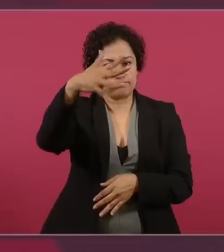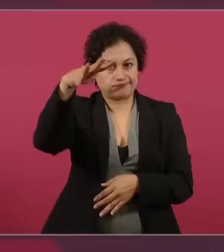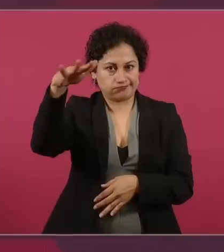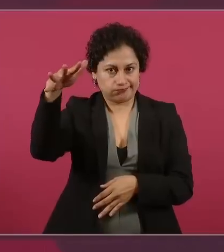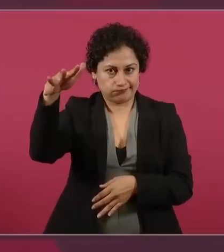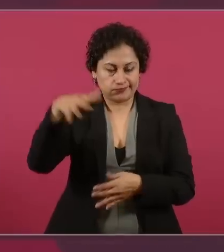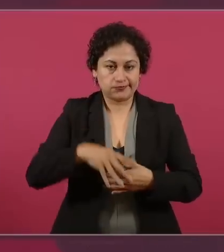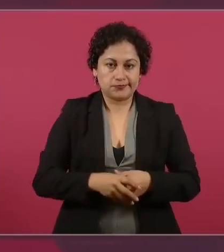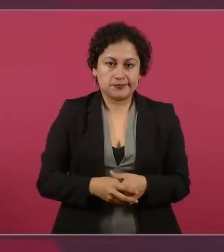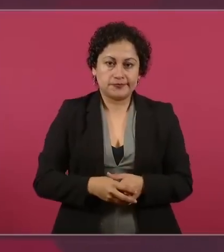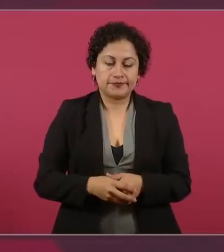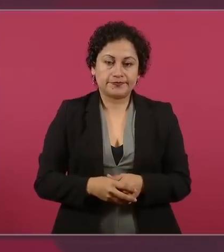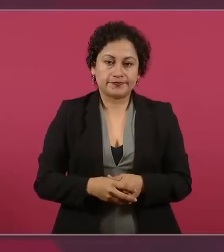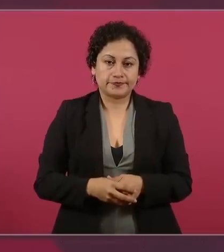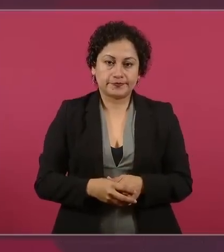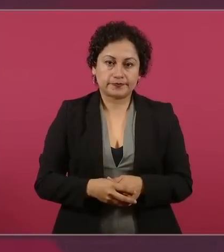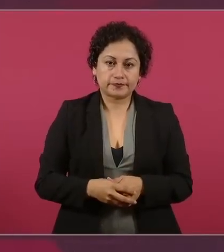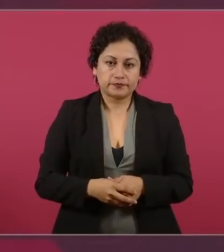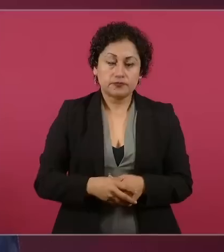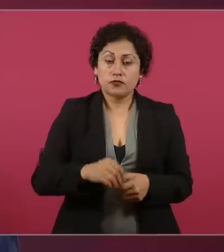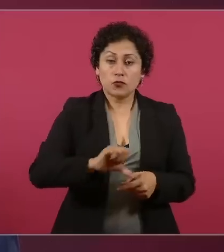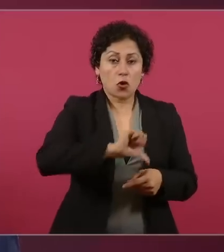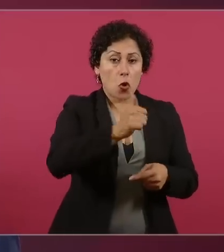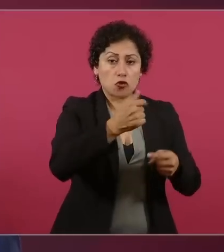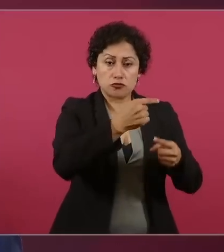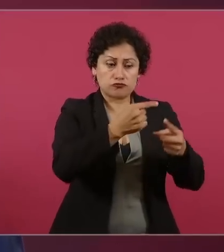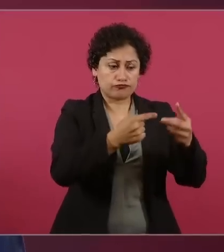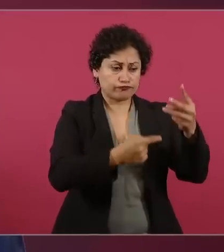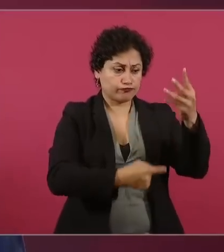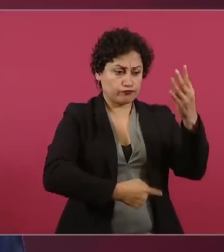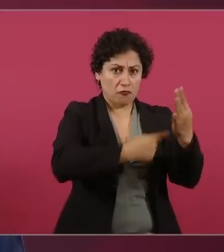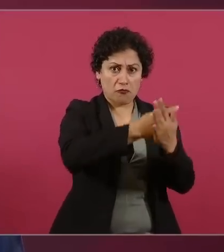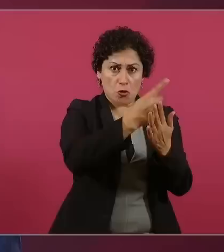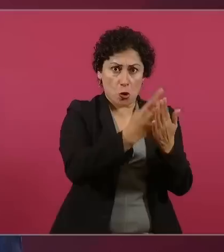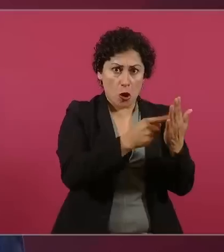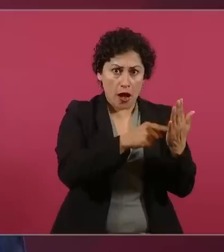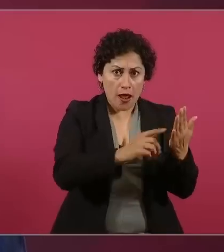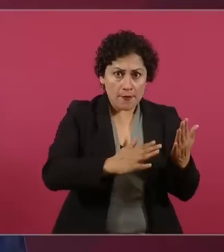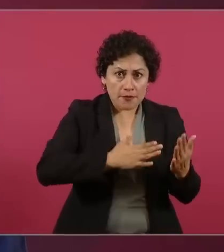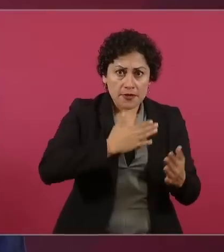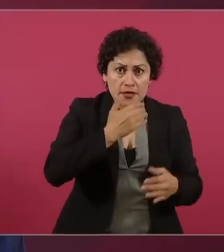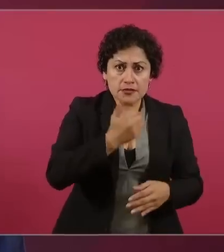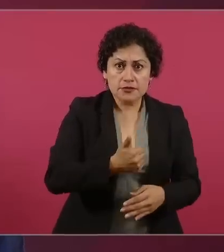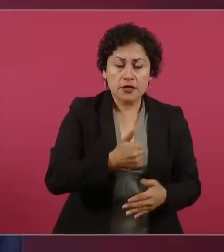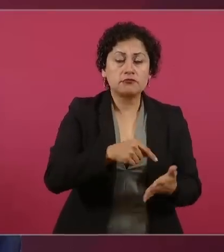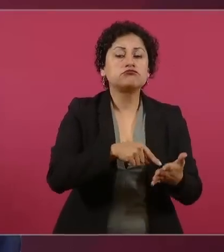Y todos los programas de bienestar van a tener aumentos, aun